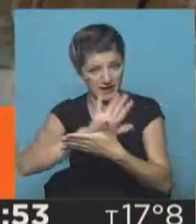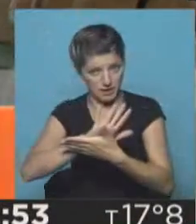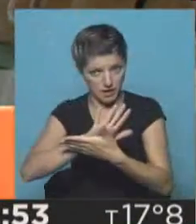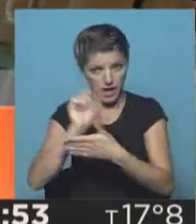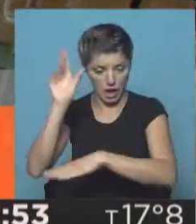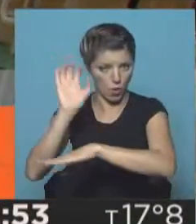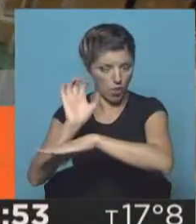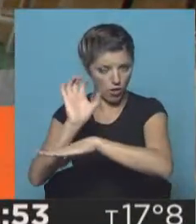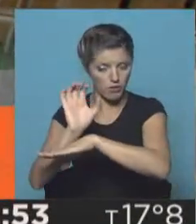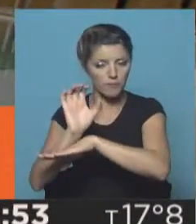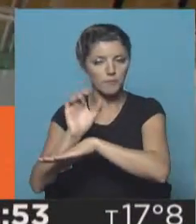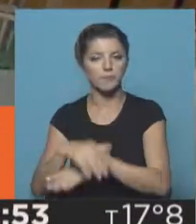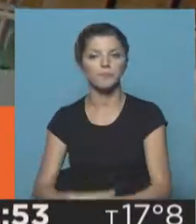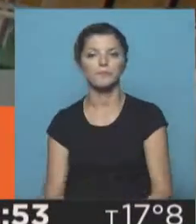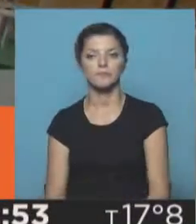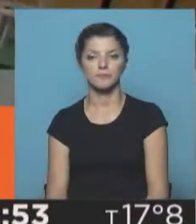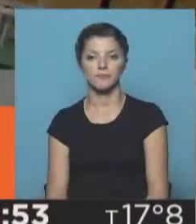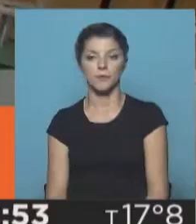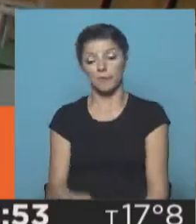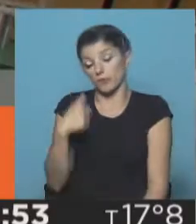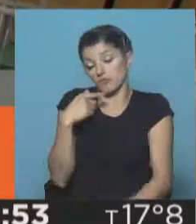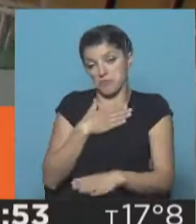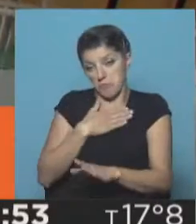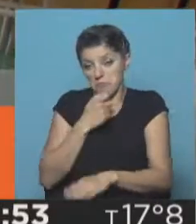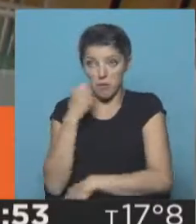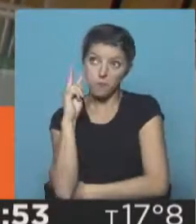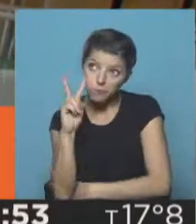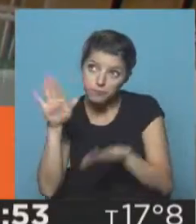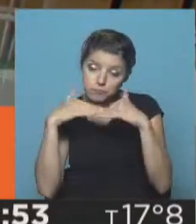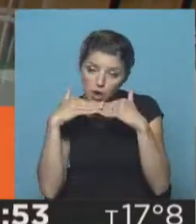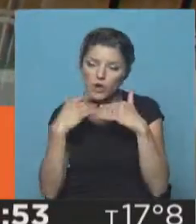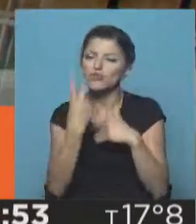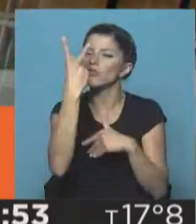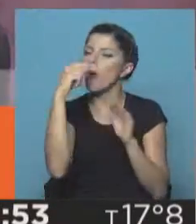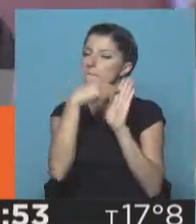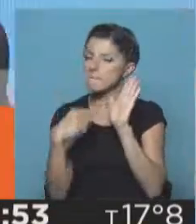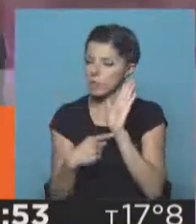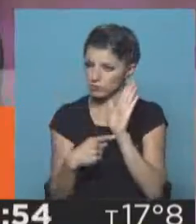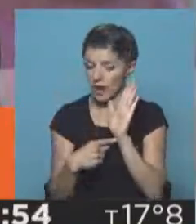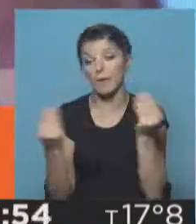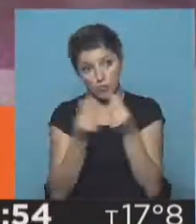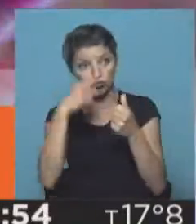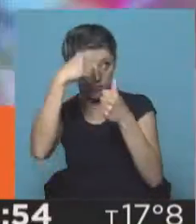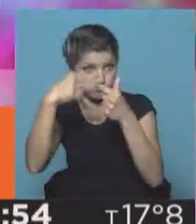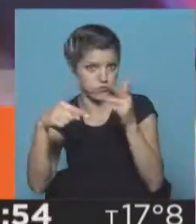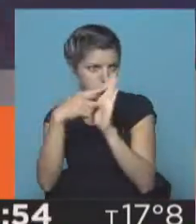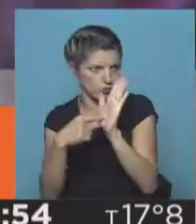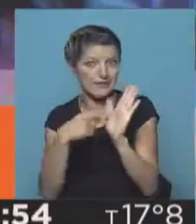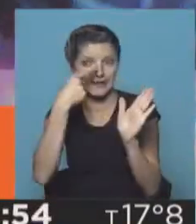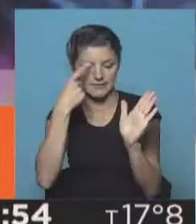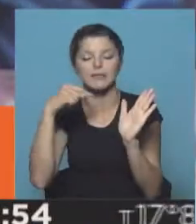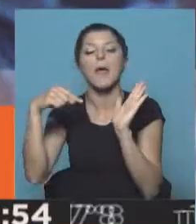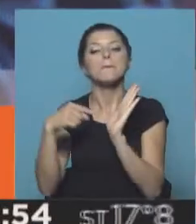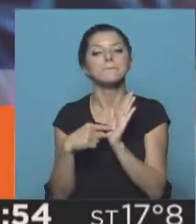porque, digamos, por lo menos quienes lo seguimos de acá, yo encuentro dos aspectos, entre varios aspectos interesantes. Me parece que es un encuentro